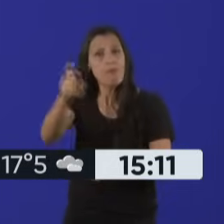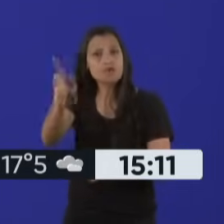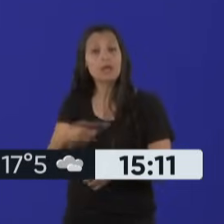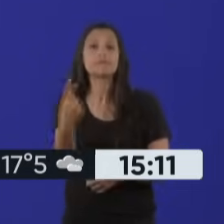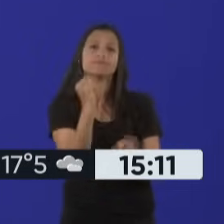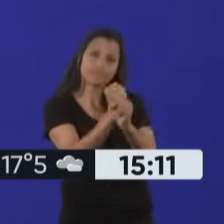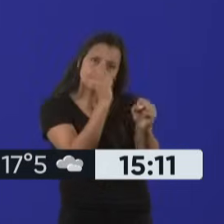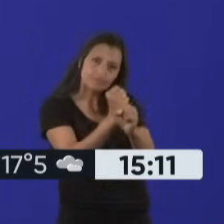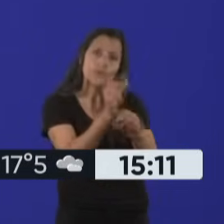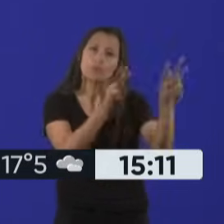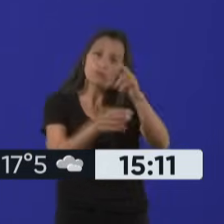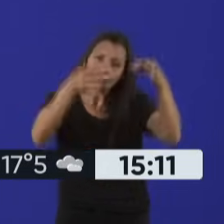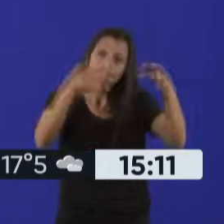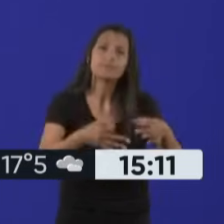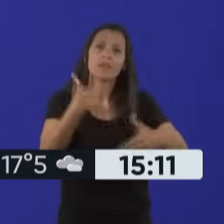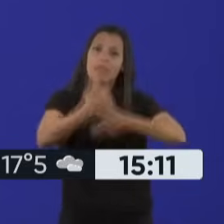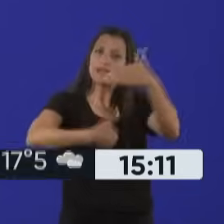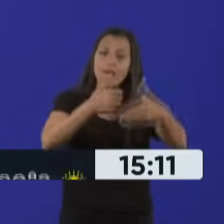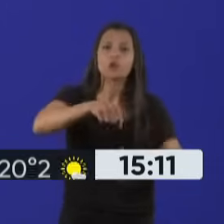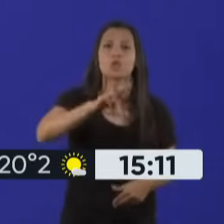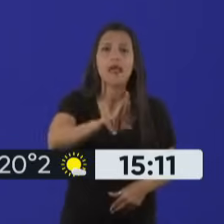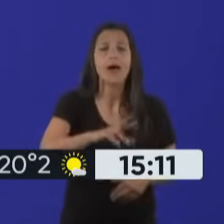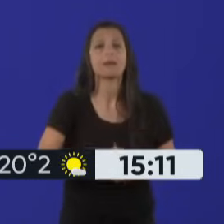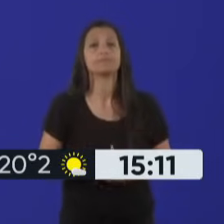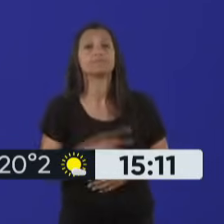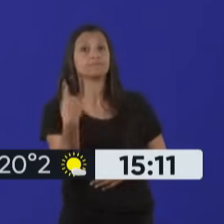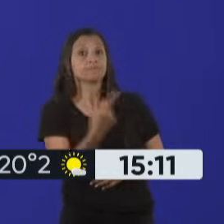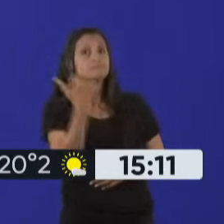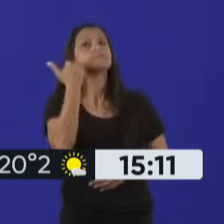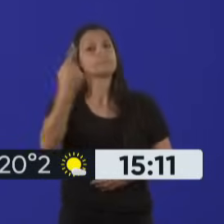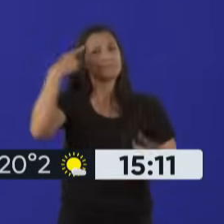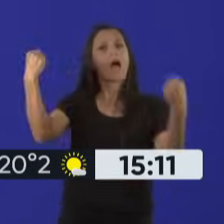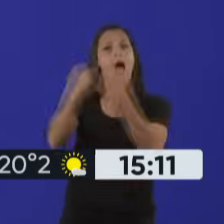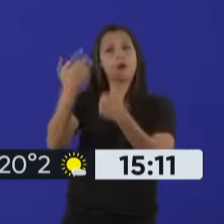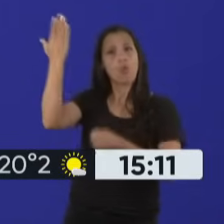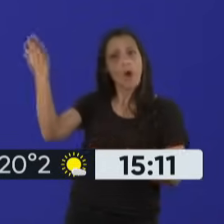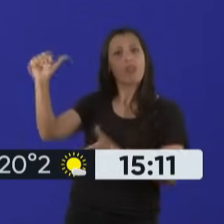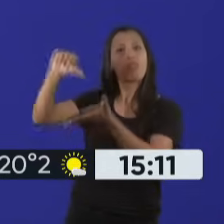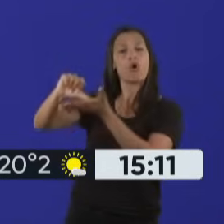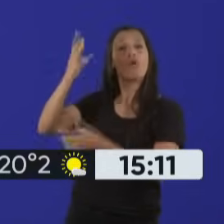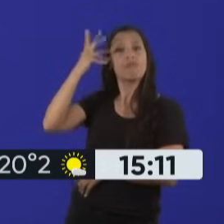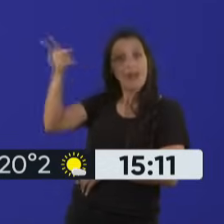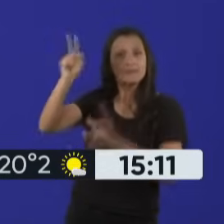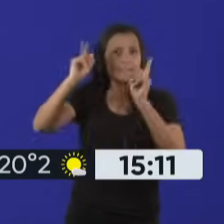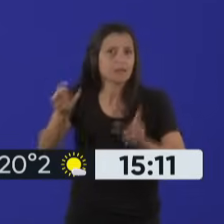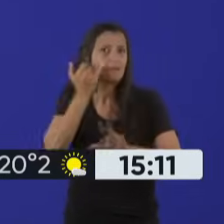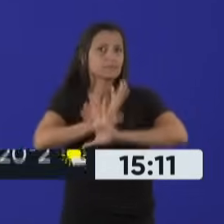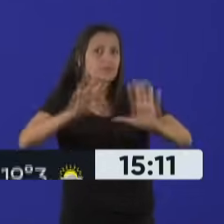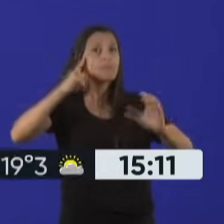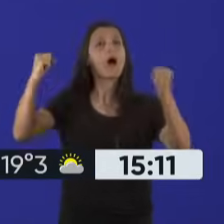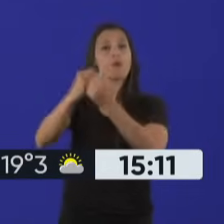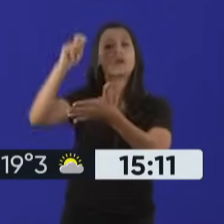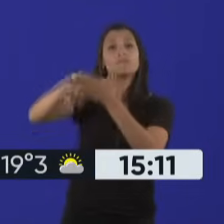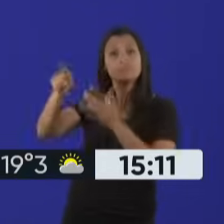en el desarrollo nuclear. Hemos hecho un acuerdo con Francia, que son los principales